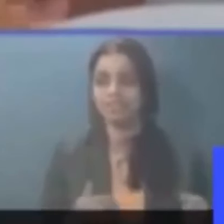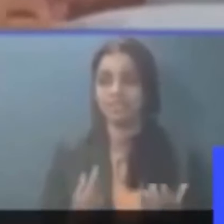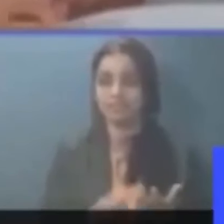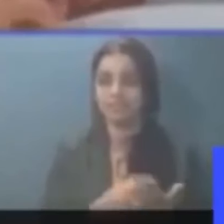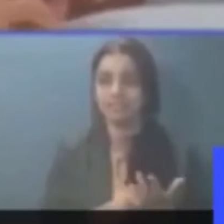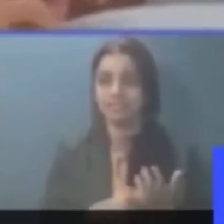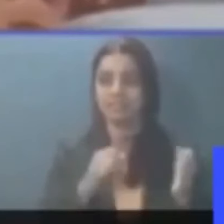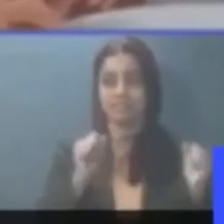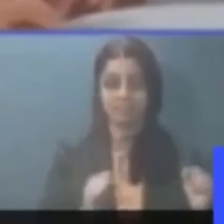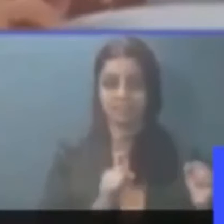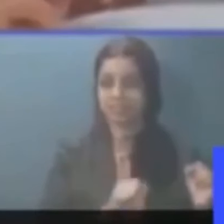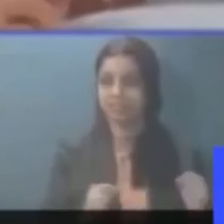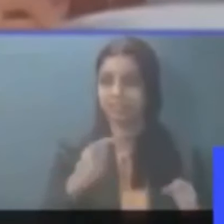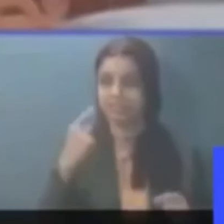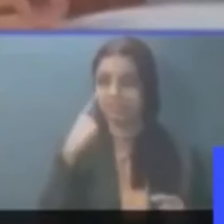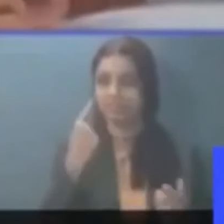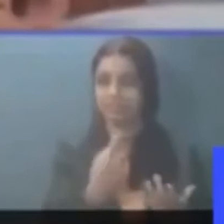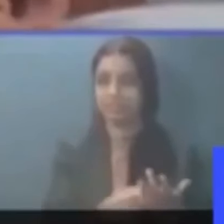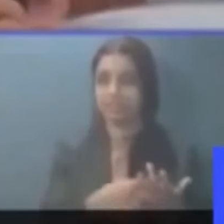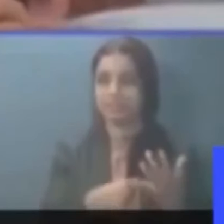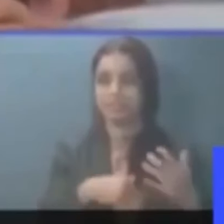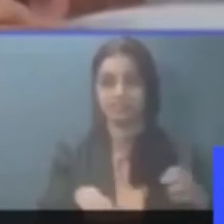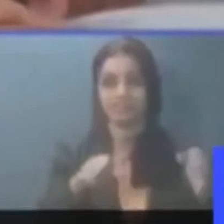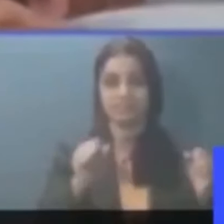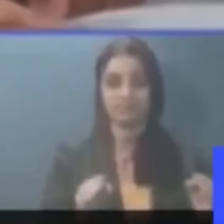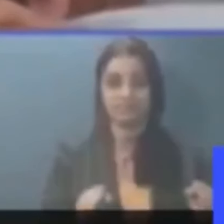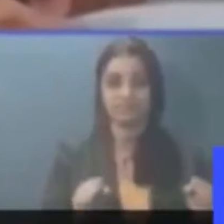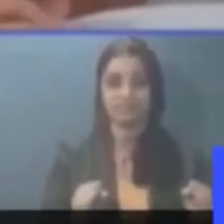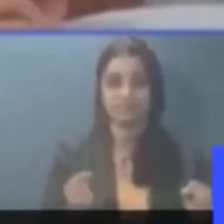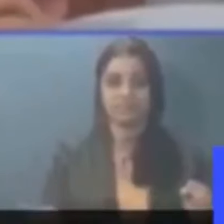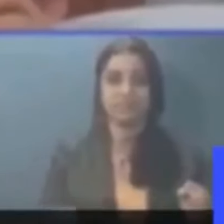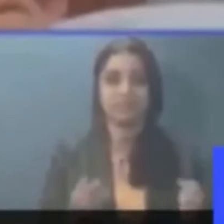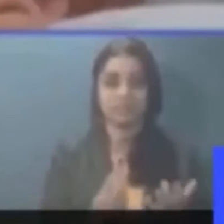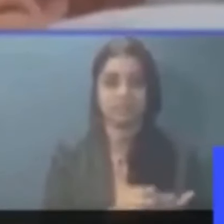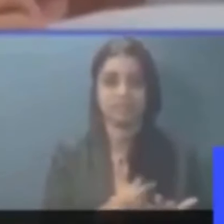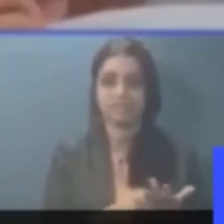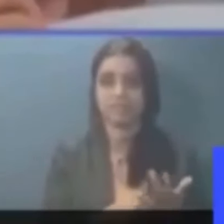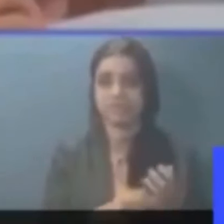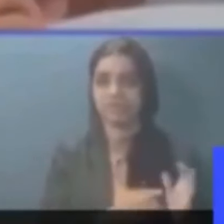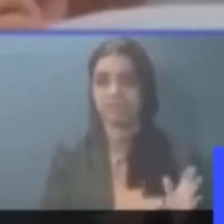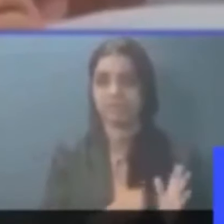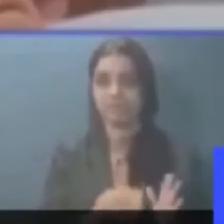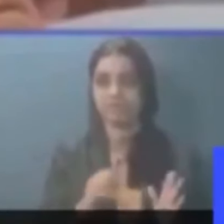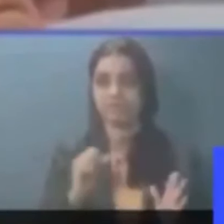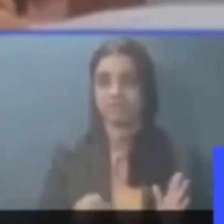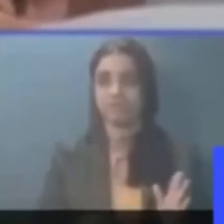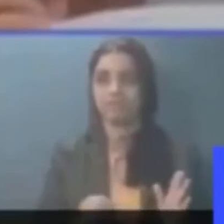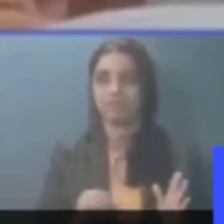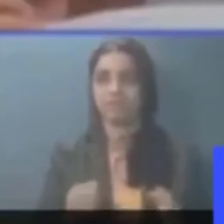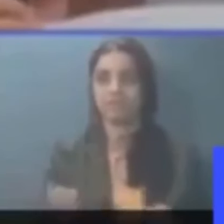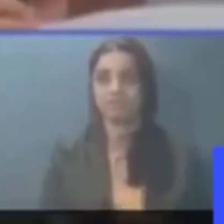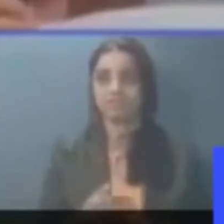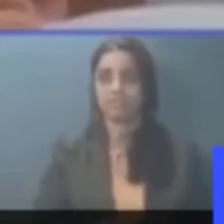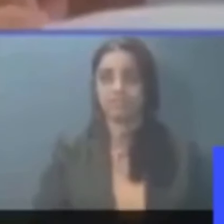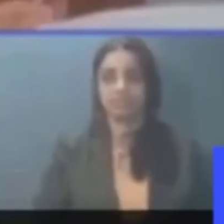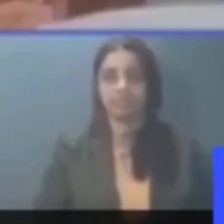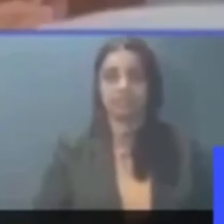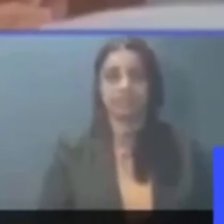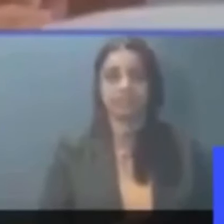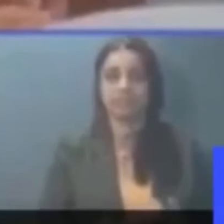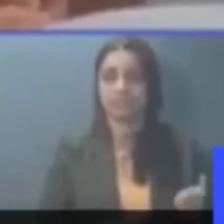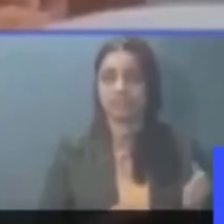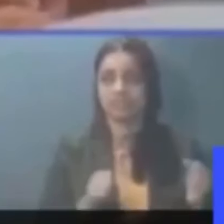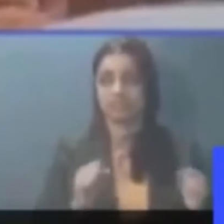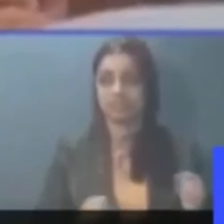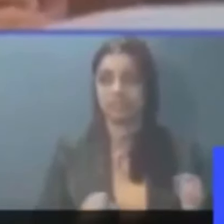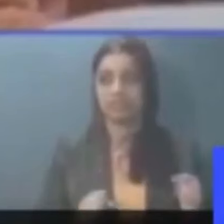que diferenciar lo que es la prensa de lo que son los comunicadores. Y si ahí hay gente que está